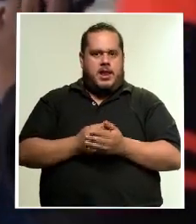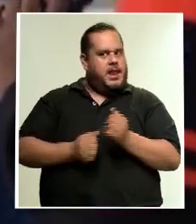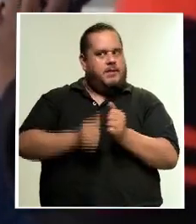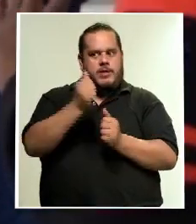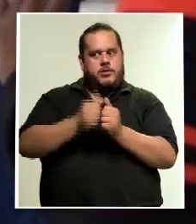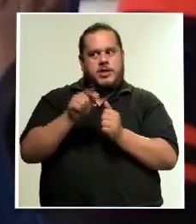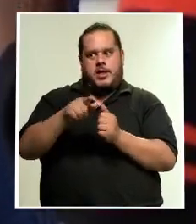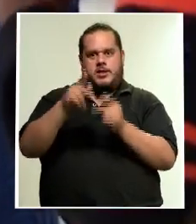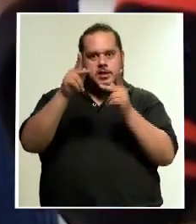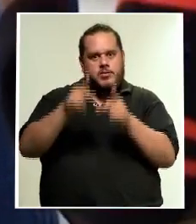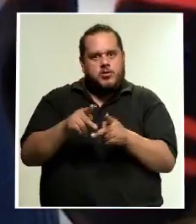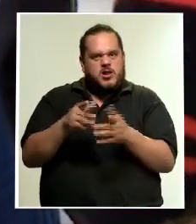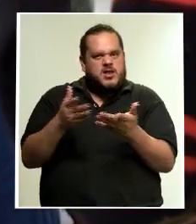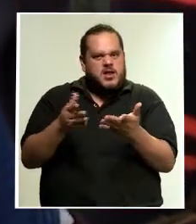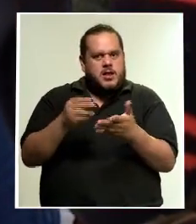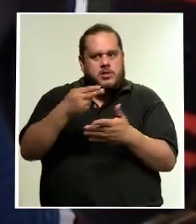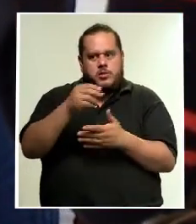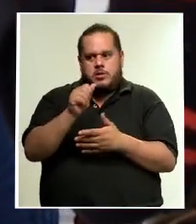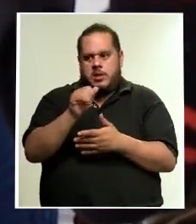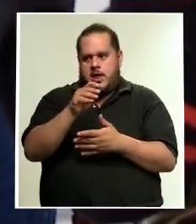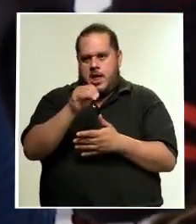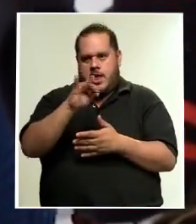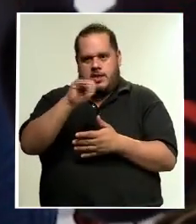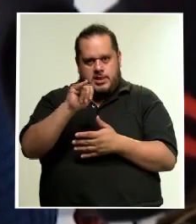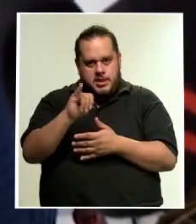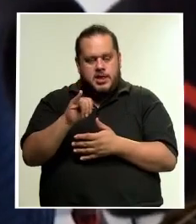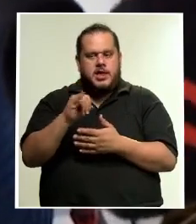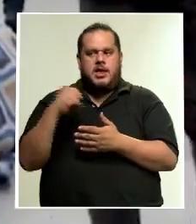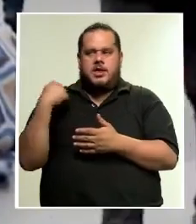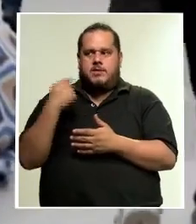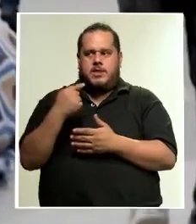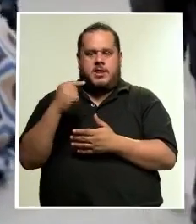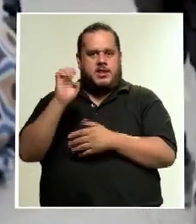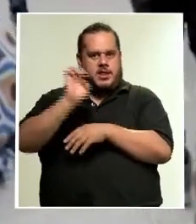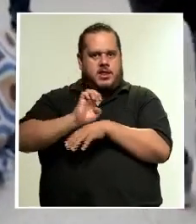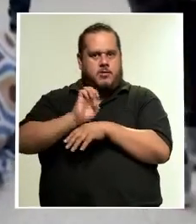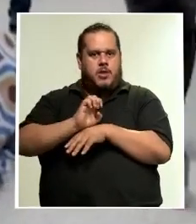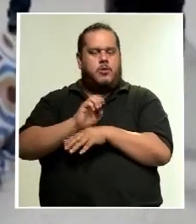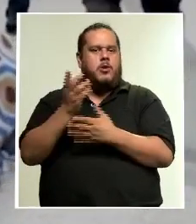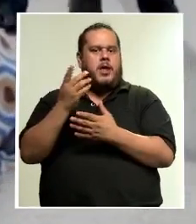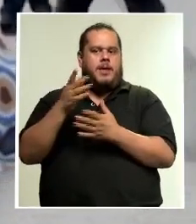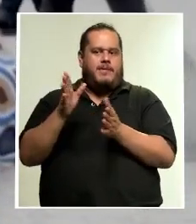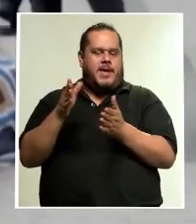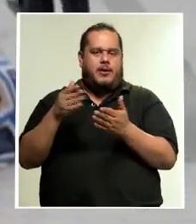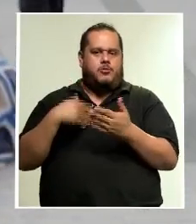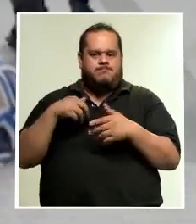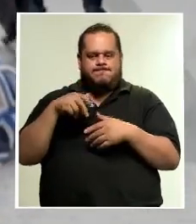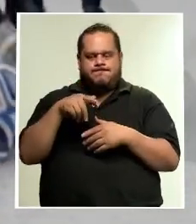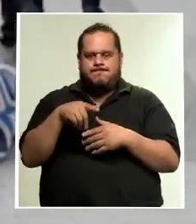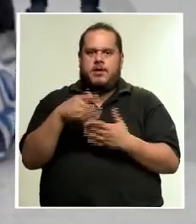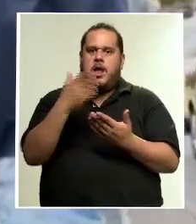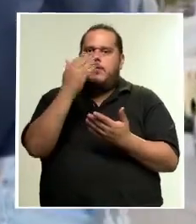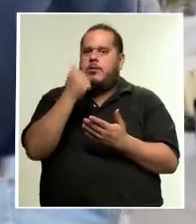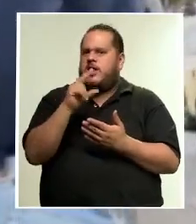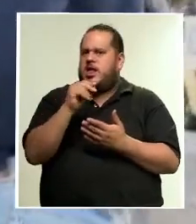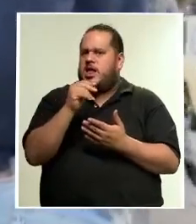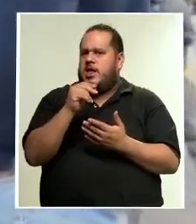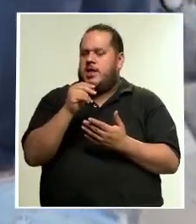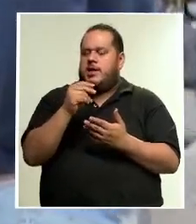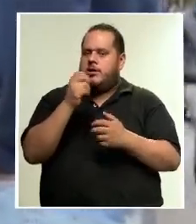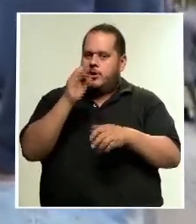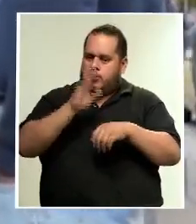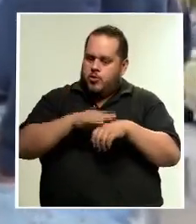son haitianas y llegan desde Ecuador pese al cierre de las fronteras. Lo hacen por caminos irregulares debido a la complicada